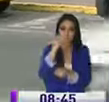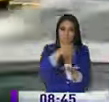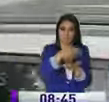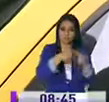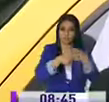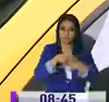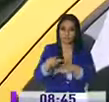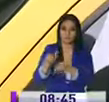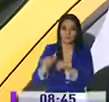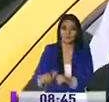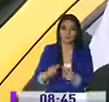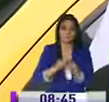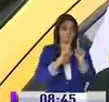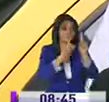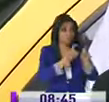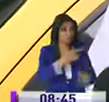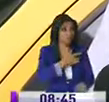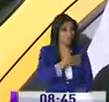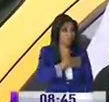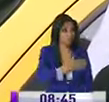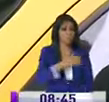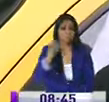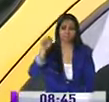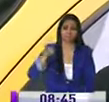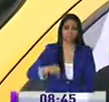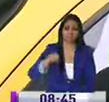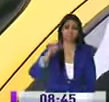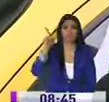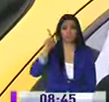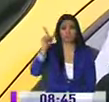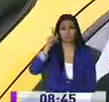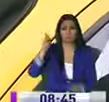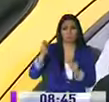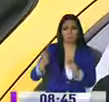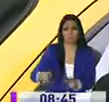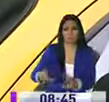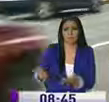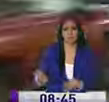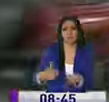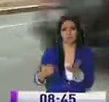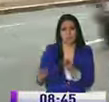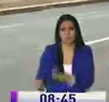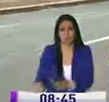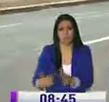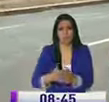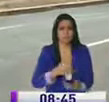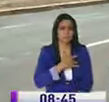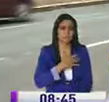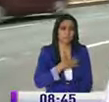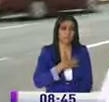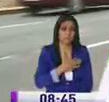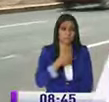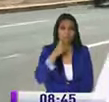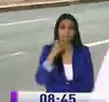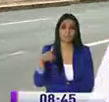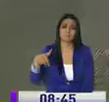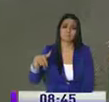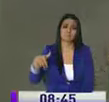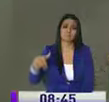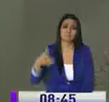comercial adele ya son lógicos y es un ser humano quien ha muerto el hombre